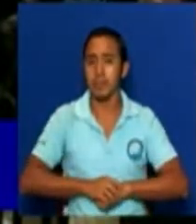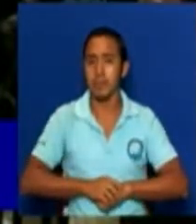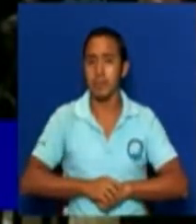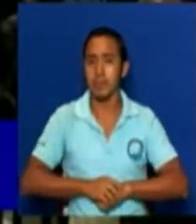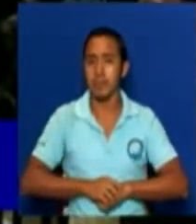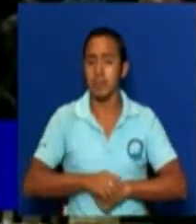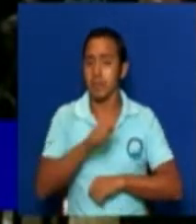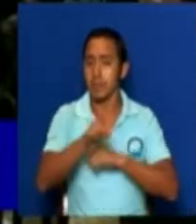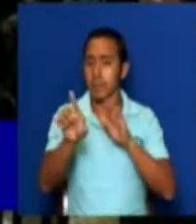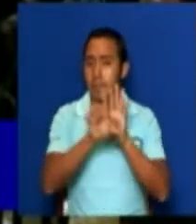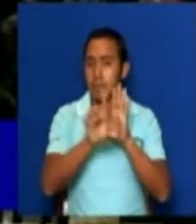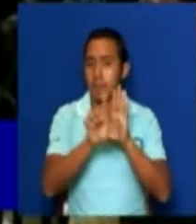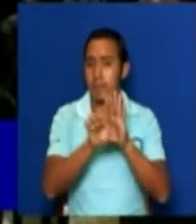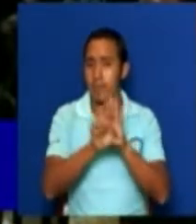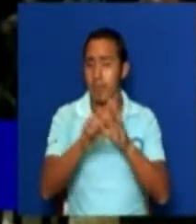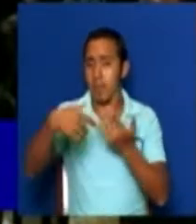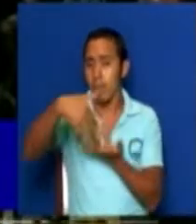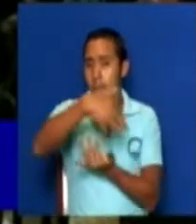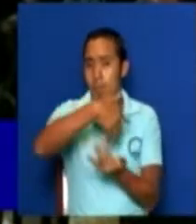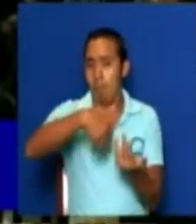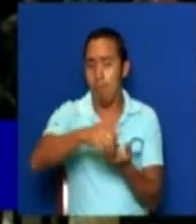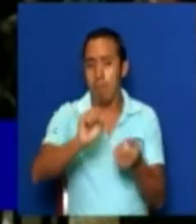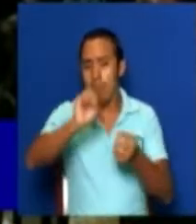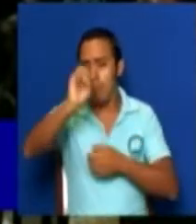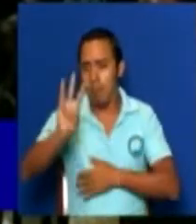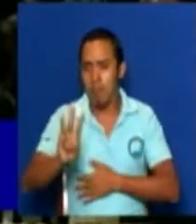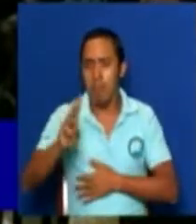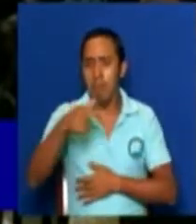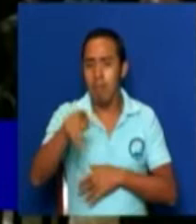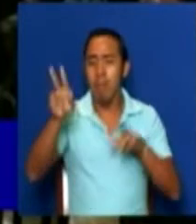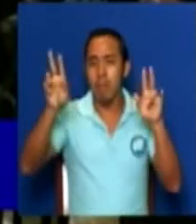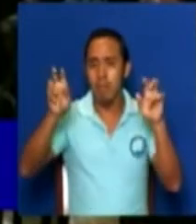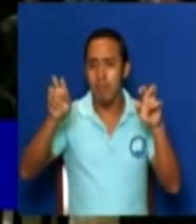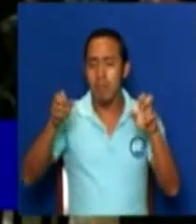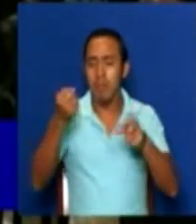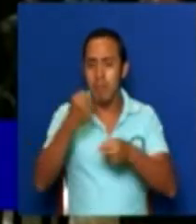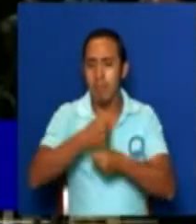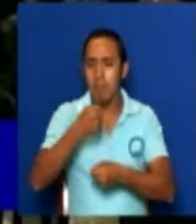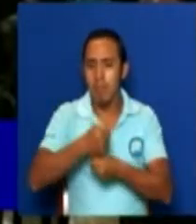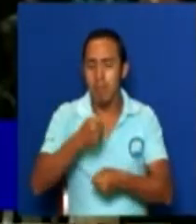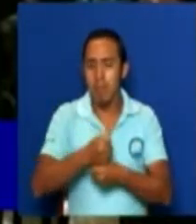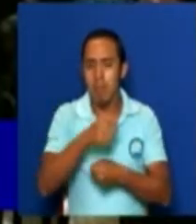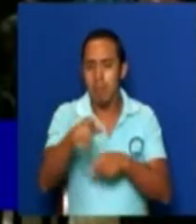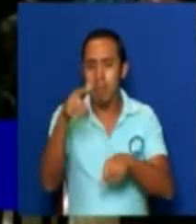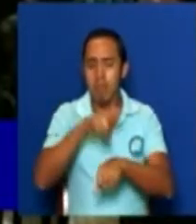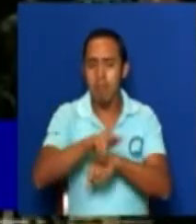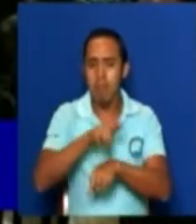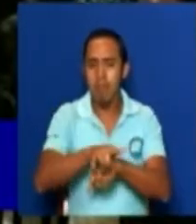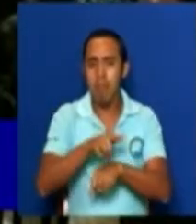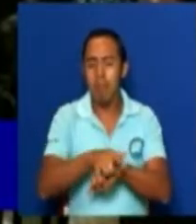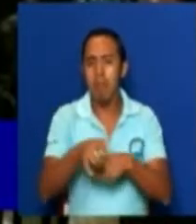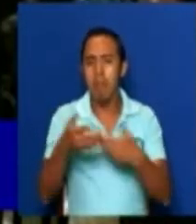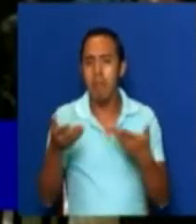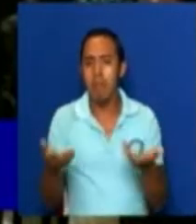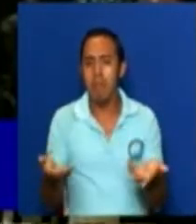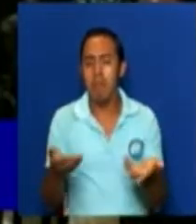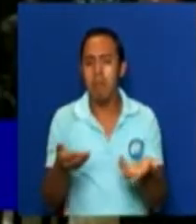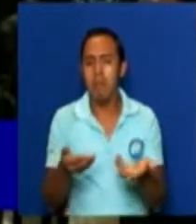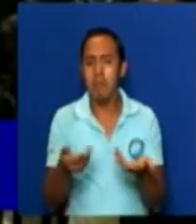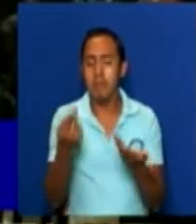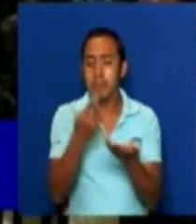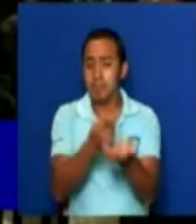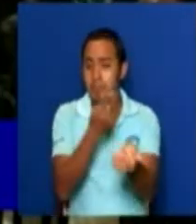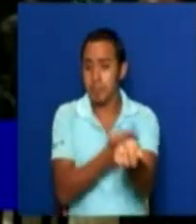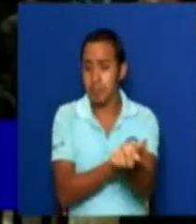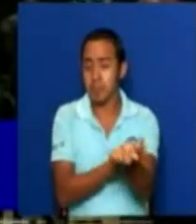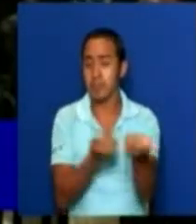de lo de la ley relacionada con la tercerización, pues es un tema que se está trabajando y se busca sacar un proyecto